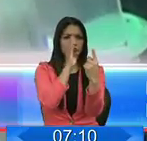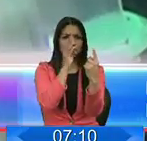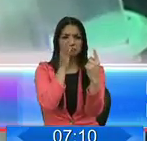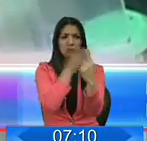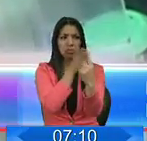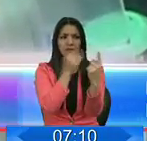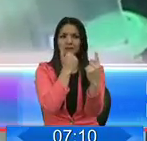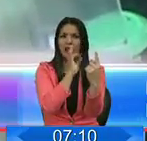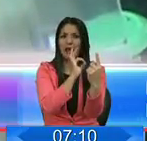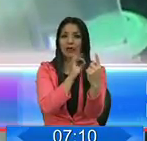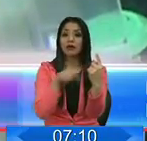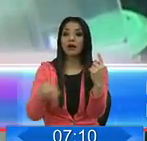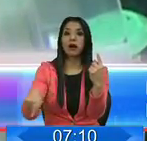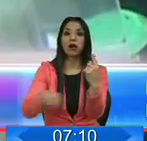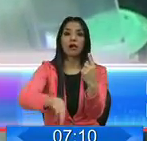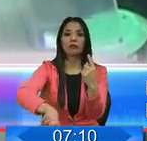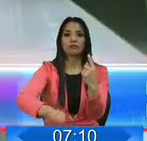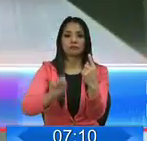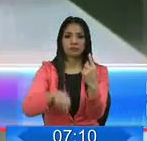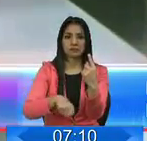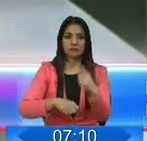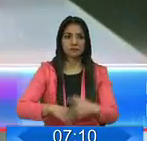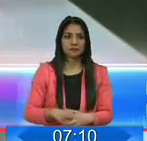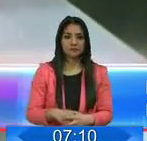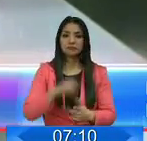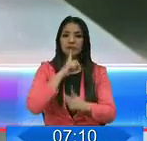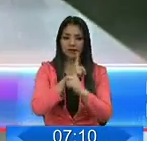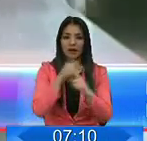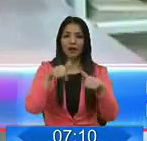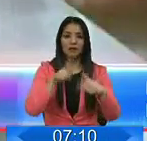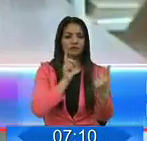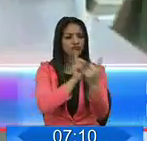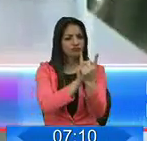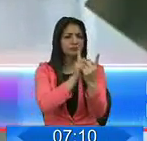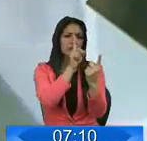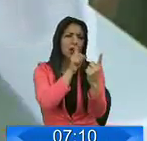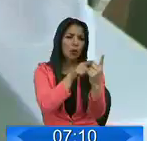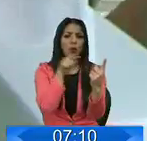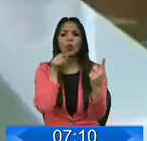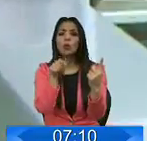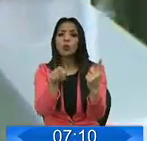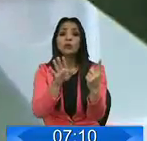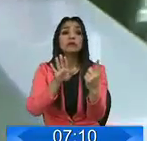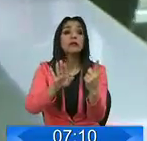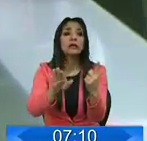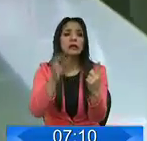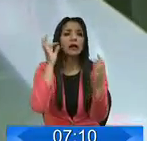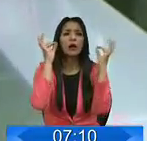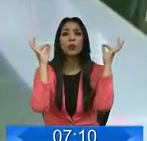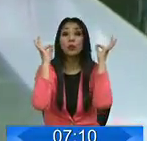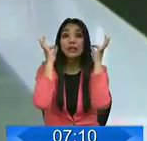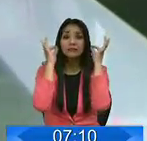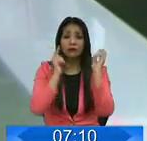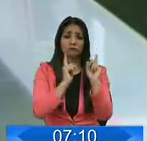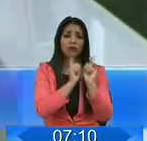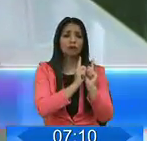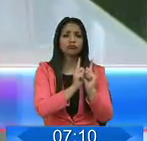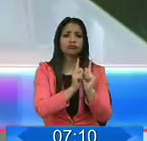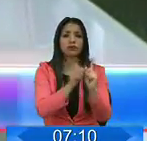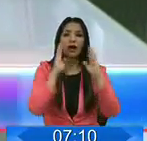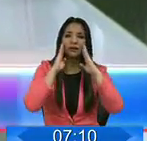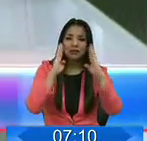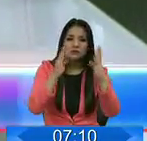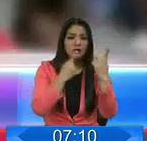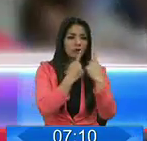las protervas pretensiones. Y me entretuvo aquí, me dijo que le enseñara de la parte de allá unos audífonos y de ahí, como mi